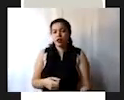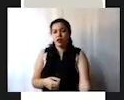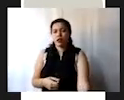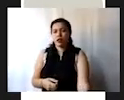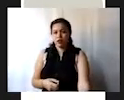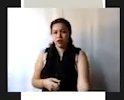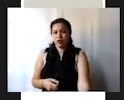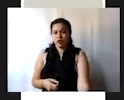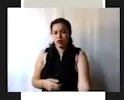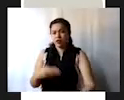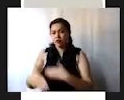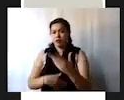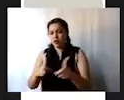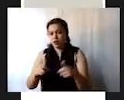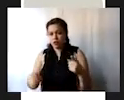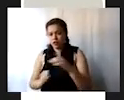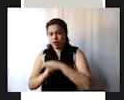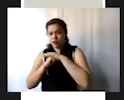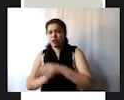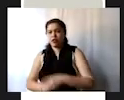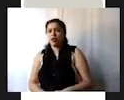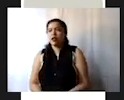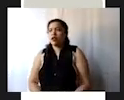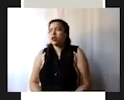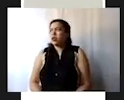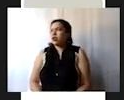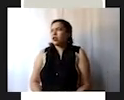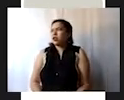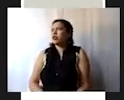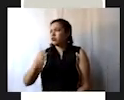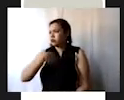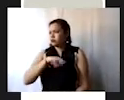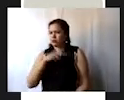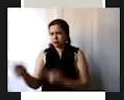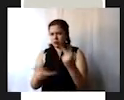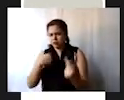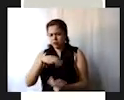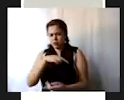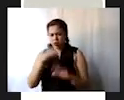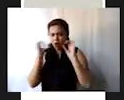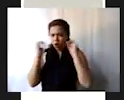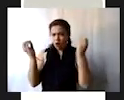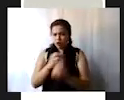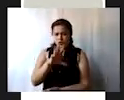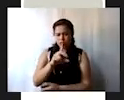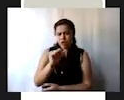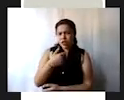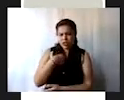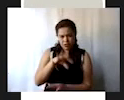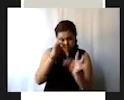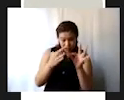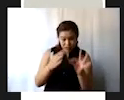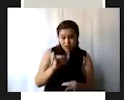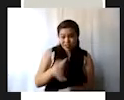progresos en el desarrollo sostenible, ¿no? Y pues también preguntarnos, como organización, ¿estoy cumpliendo con los ODS? Si no estoy cumpliendo con